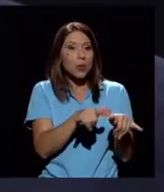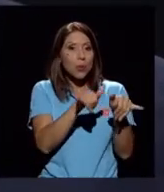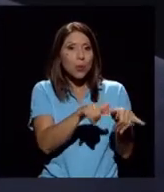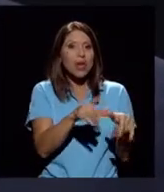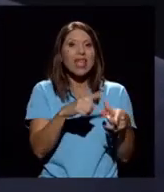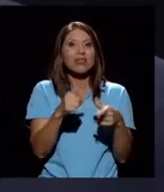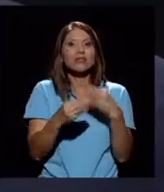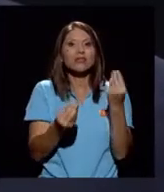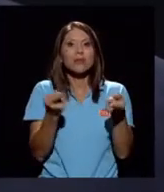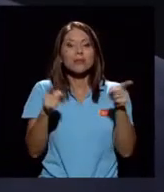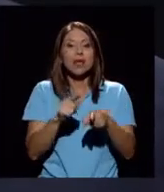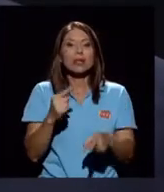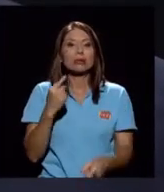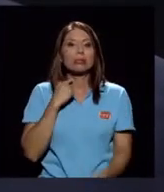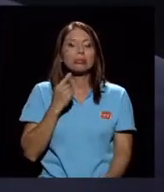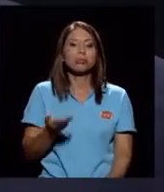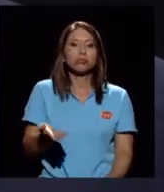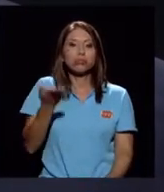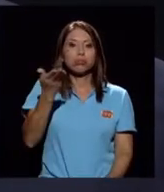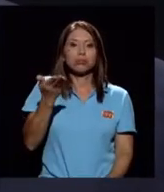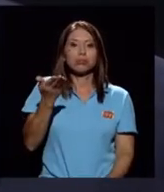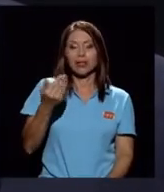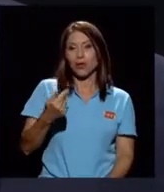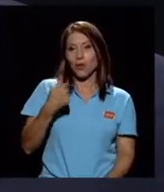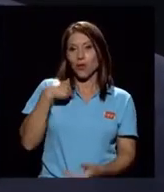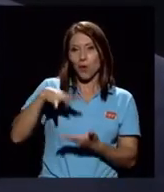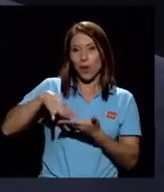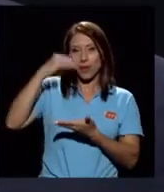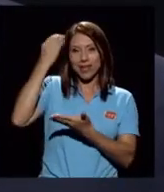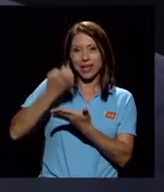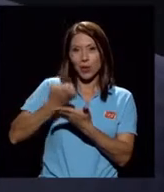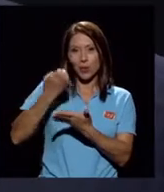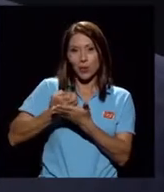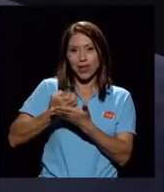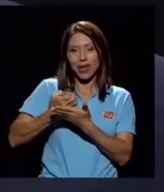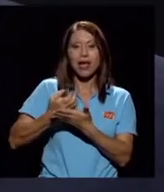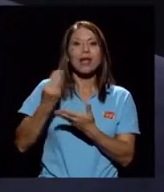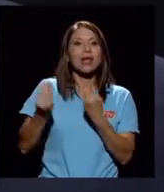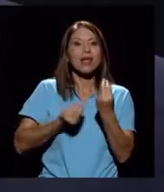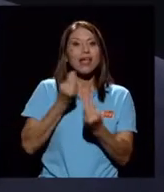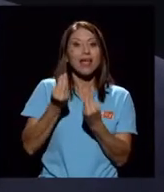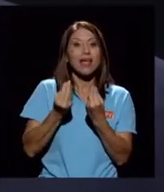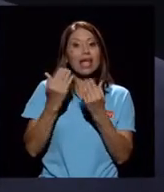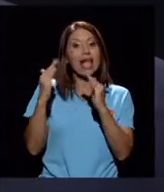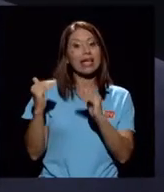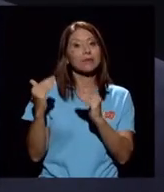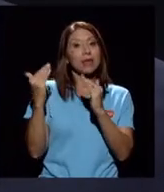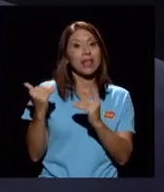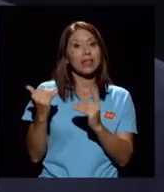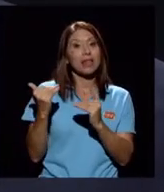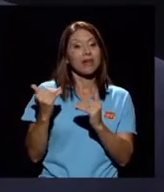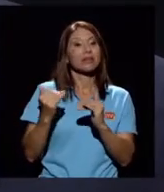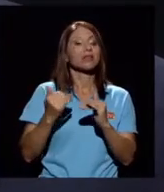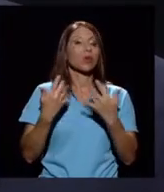una de las cosas que uno aprende a lo largo de la vida en la economía es que las expectativas juegan papeles muy importantes entonces uno no